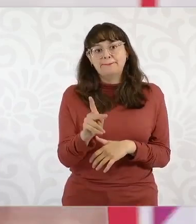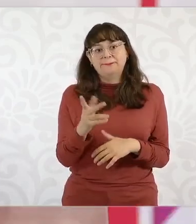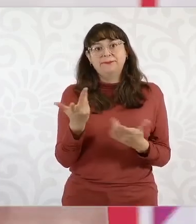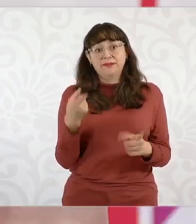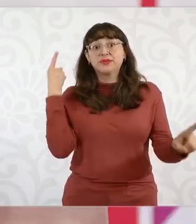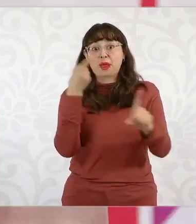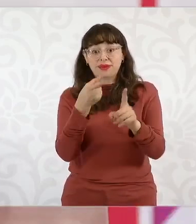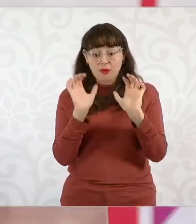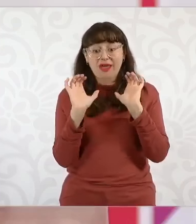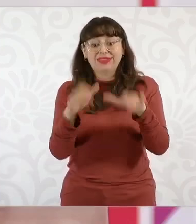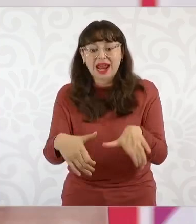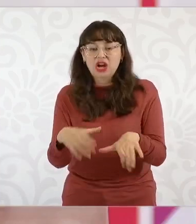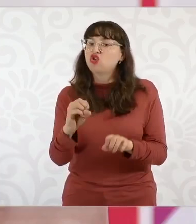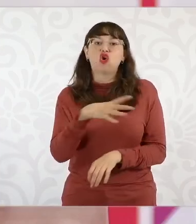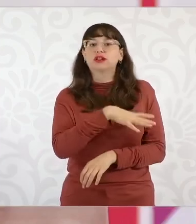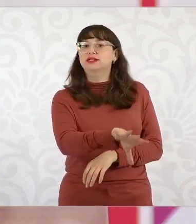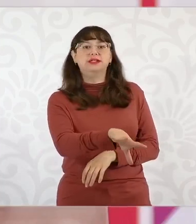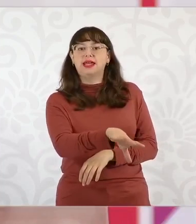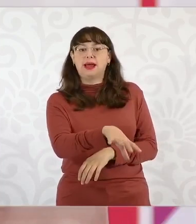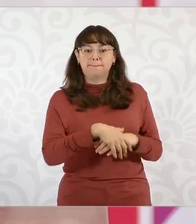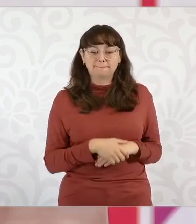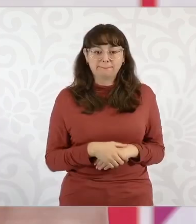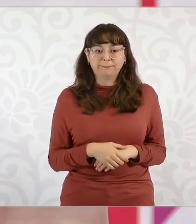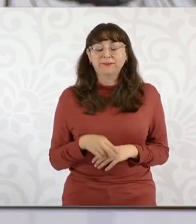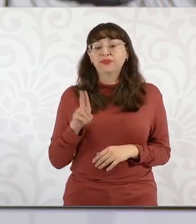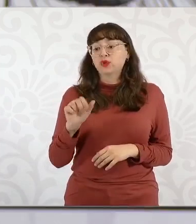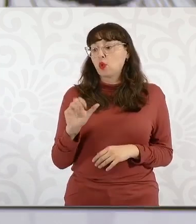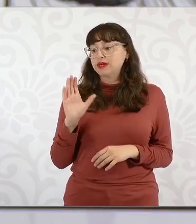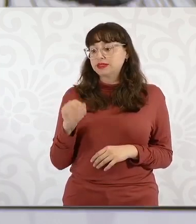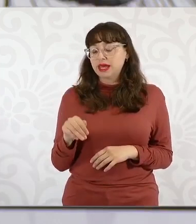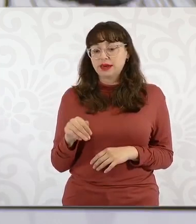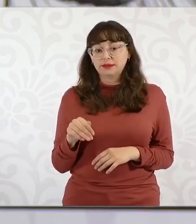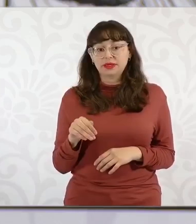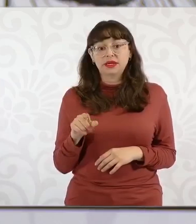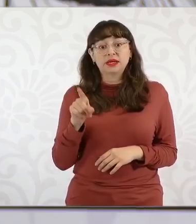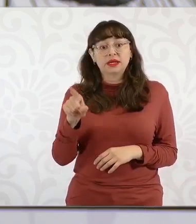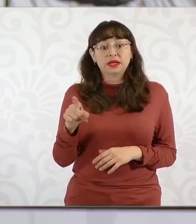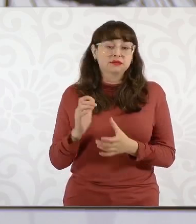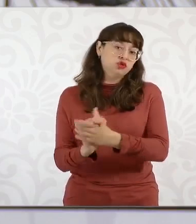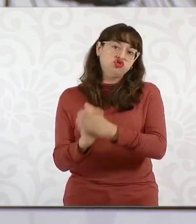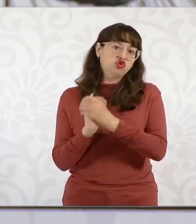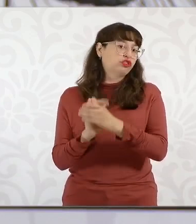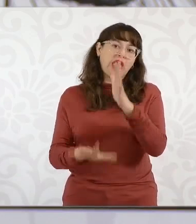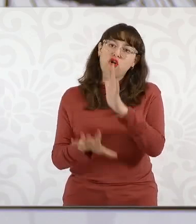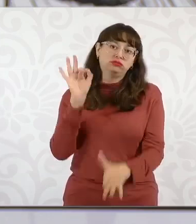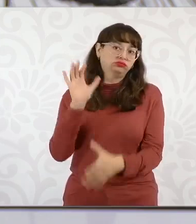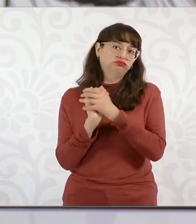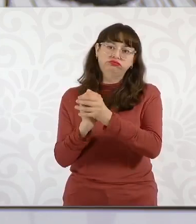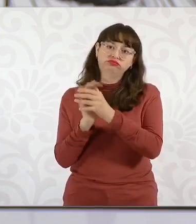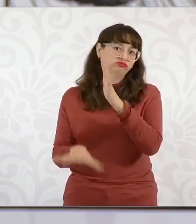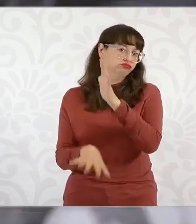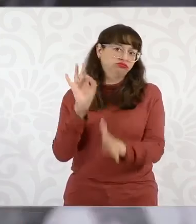no que no entren. La UACM, por ejemplo, la opción que tiene es por sorteo.